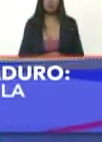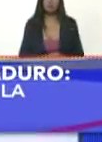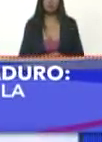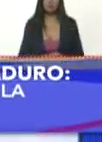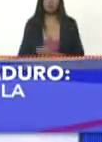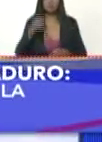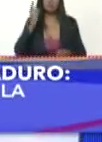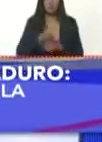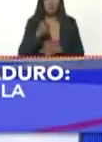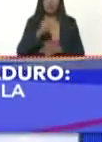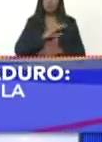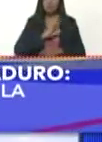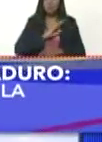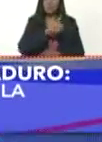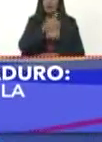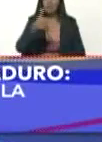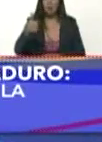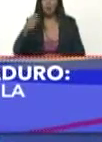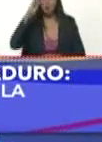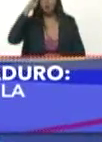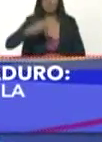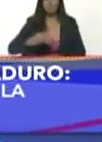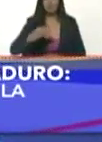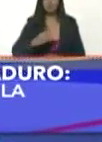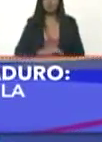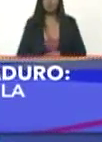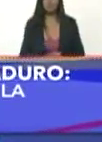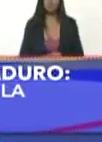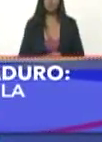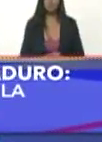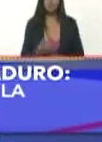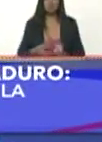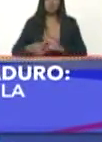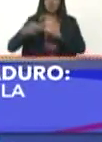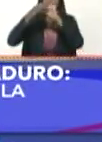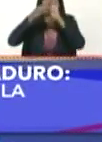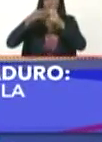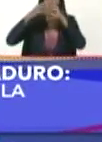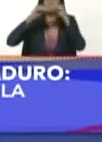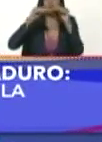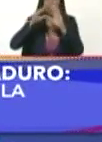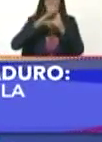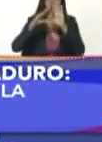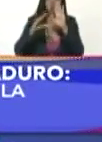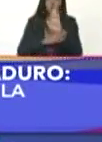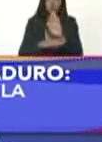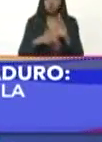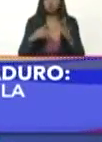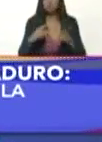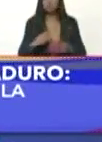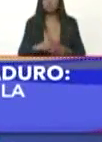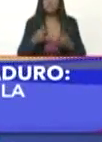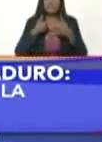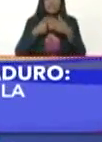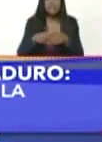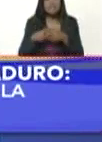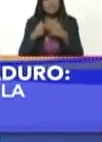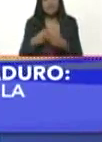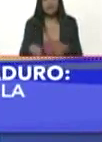Debe ser obligación de cada oficial estar articulado a todos los cursos,